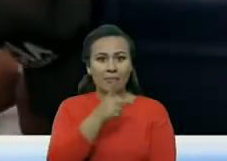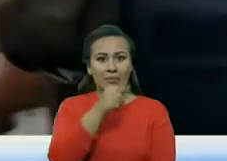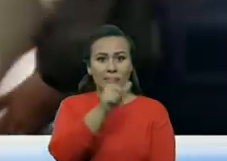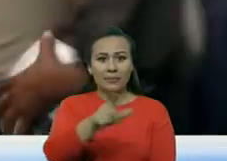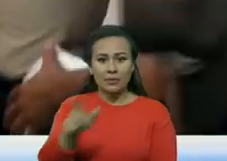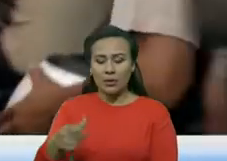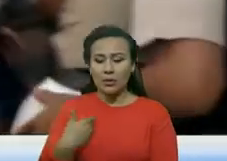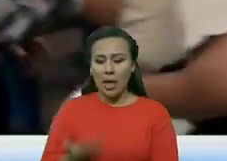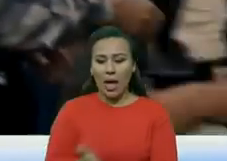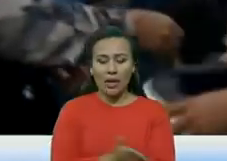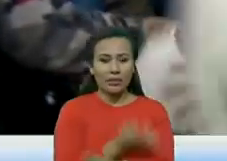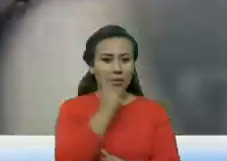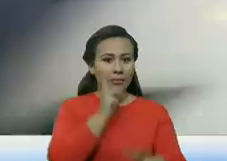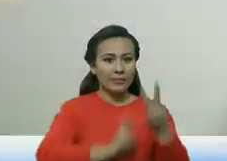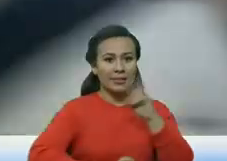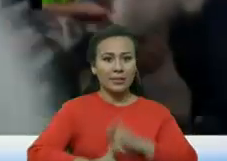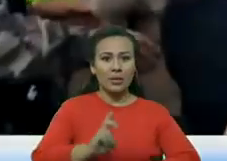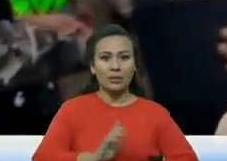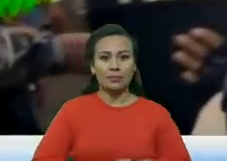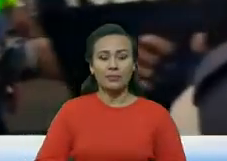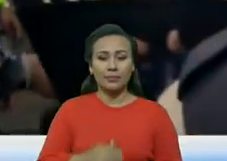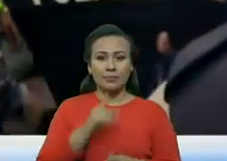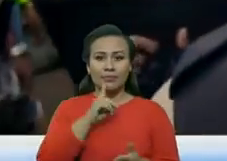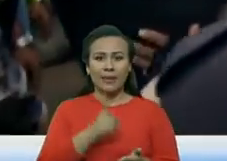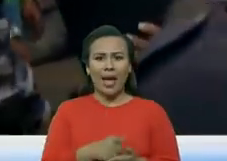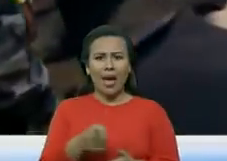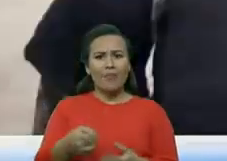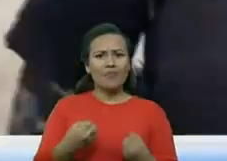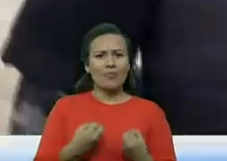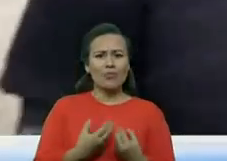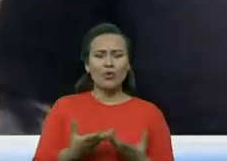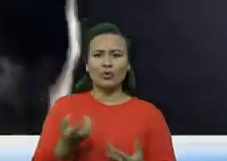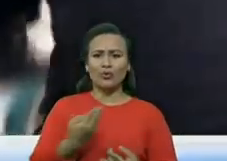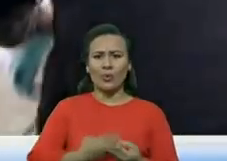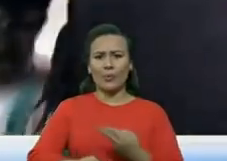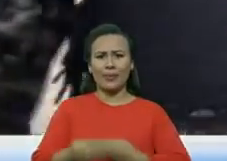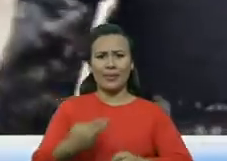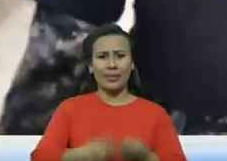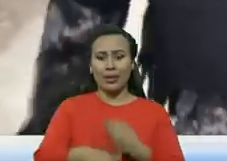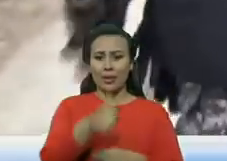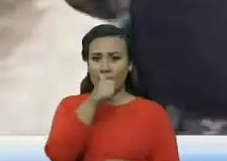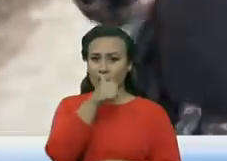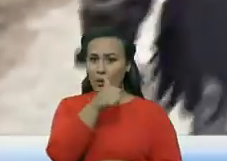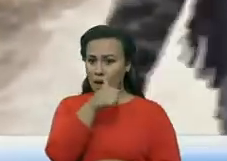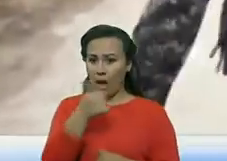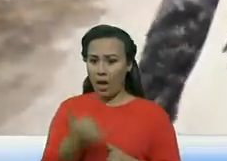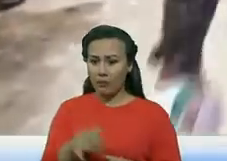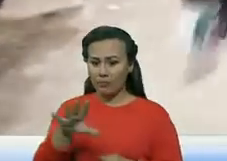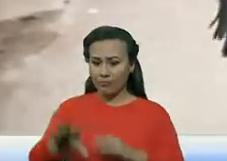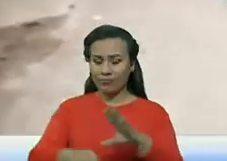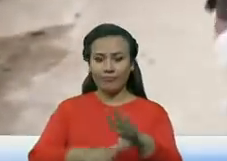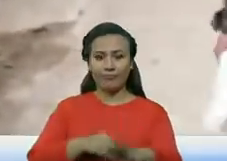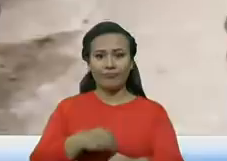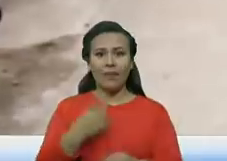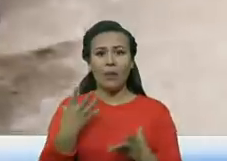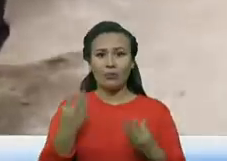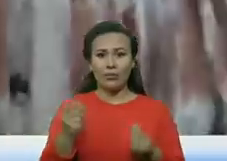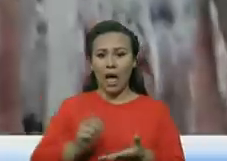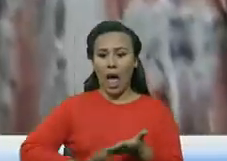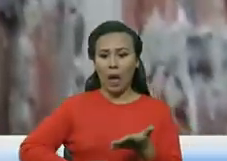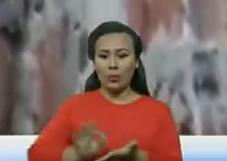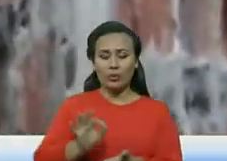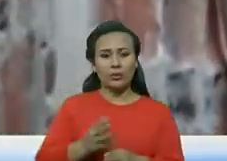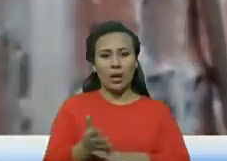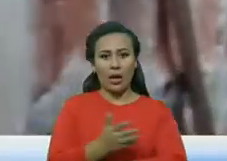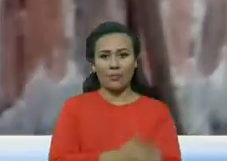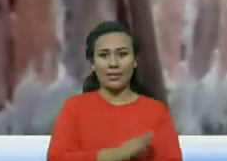por gente que se siente asediada por la venta de sustancias y se materializó el día de hoy con los allanamientos que fueron autorizados por la autoridad competente. Según